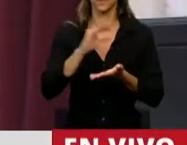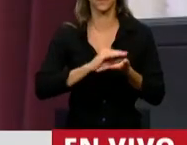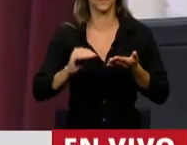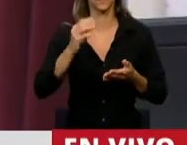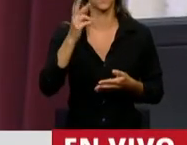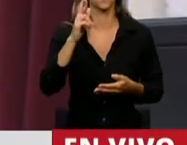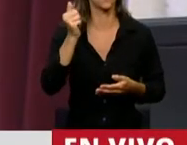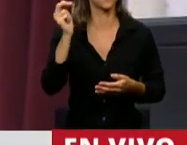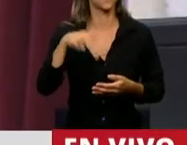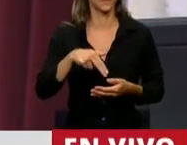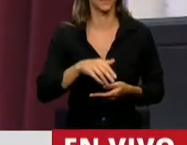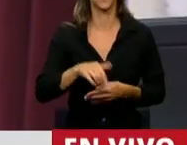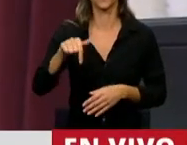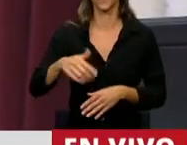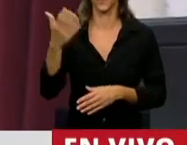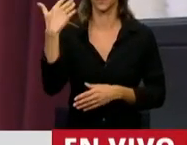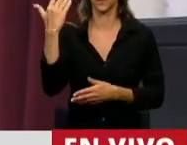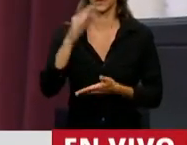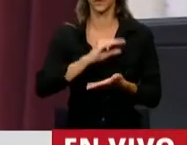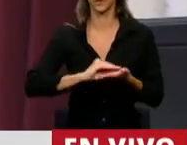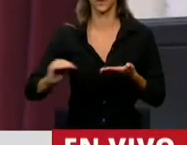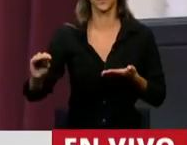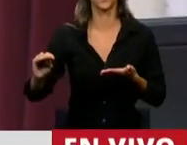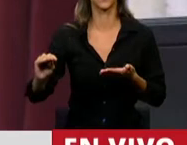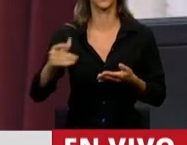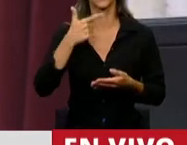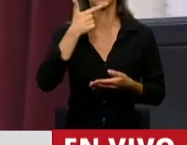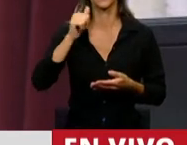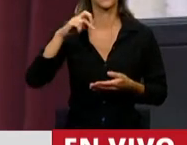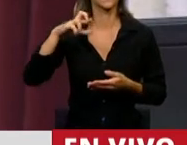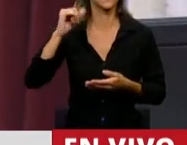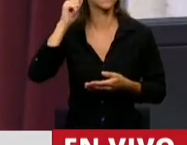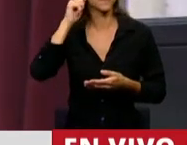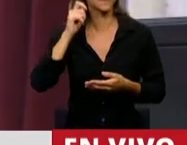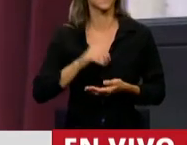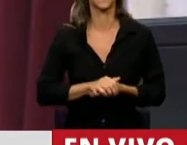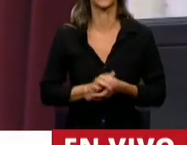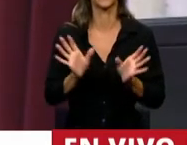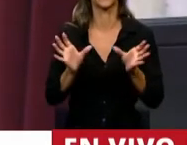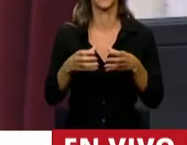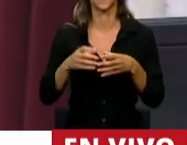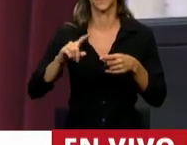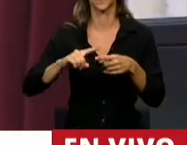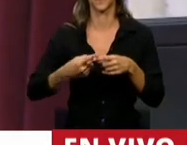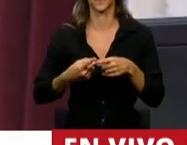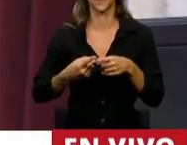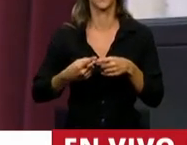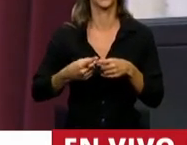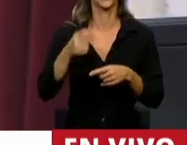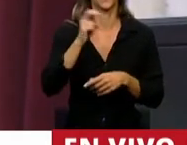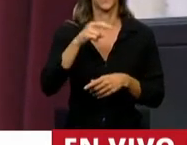Tiene la palabra la diputada Alma Liliana Zapag, del Movimiento Popular